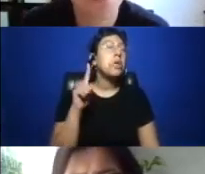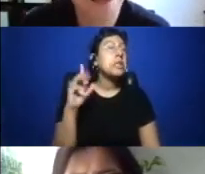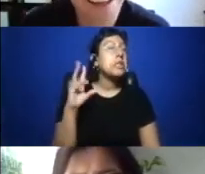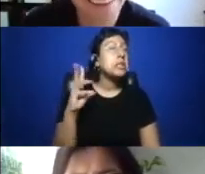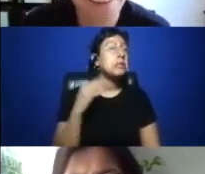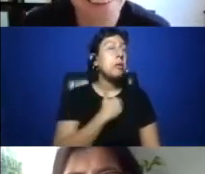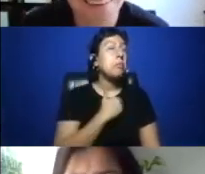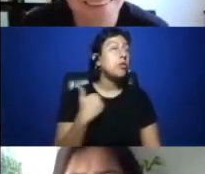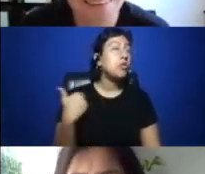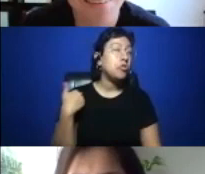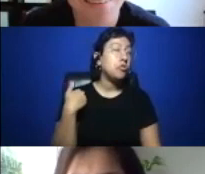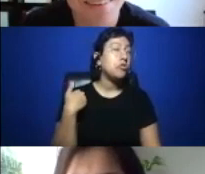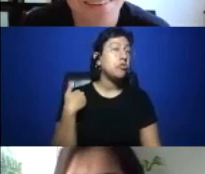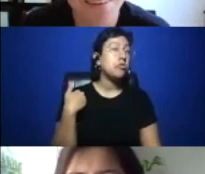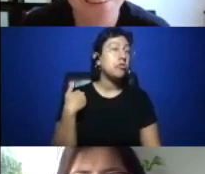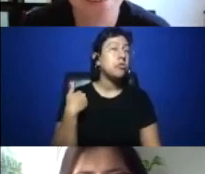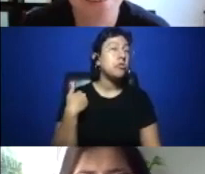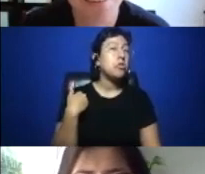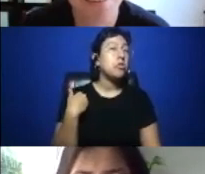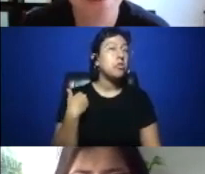Son como 26 integrantes.